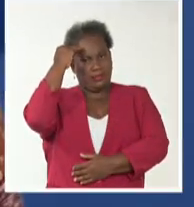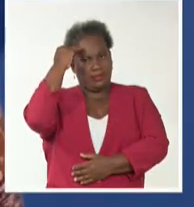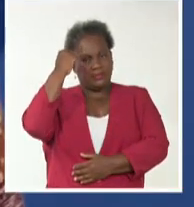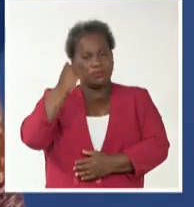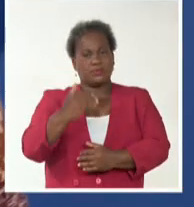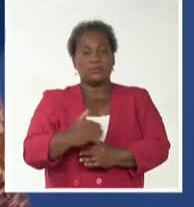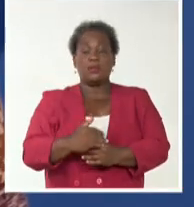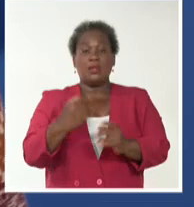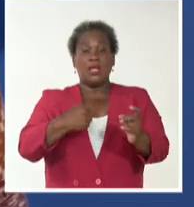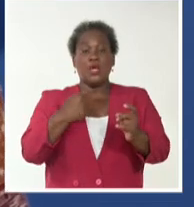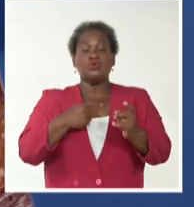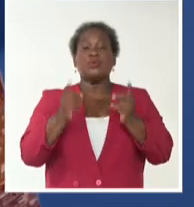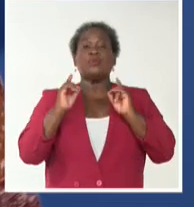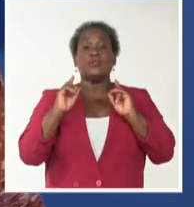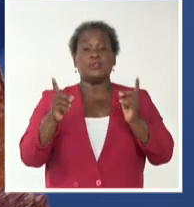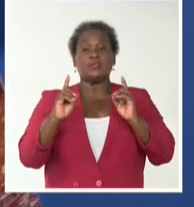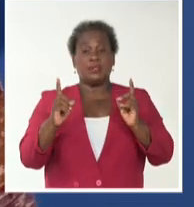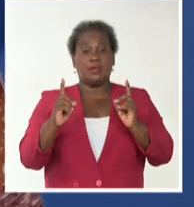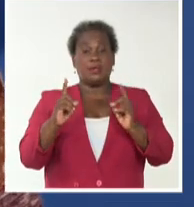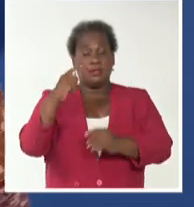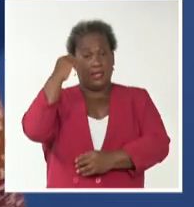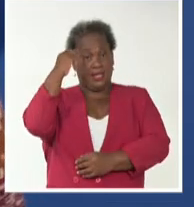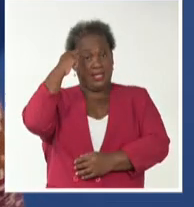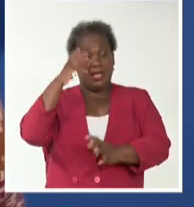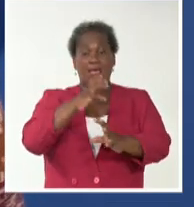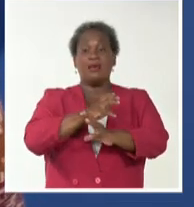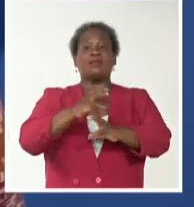de lucha política, de inteligencia.